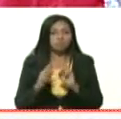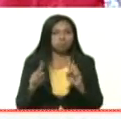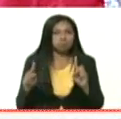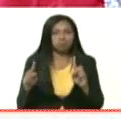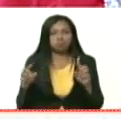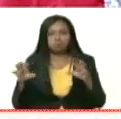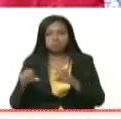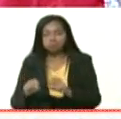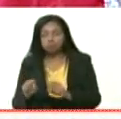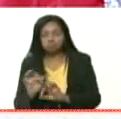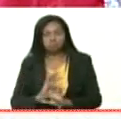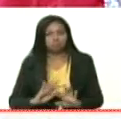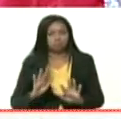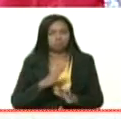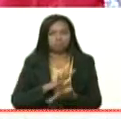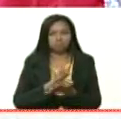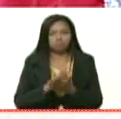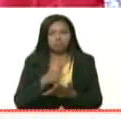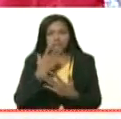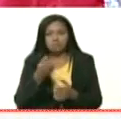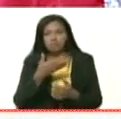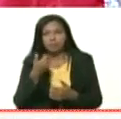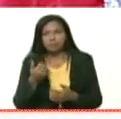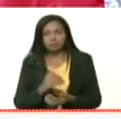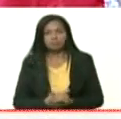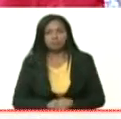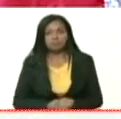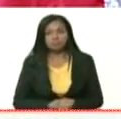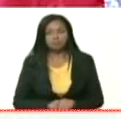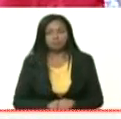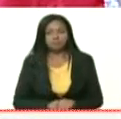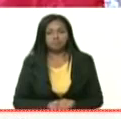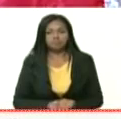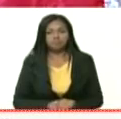sin imperios, para que se entienda mejor.